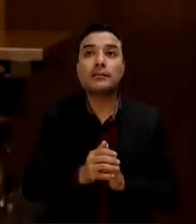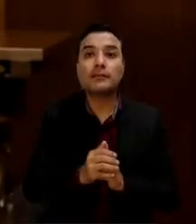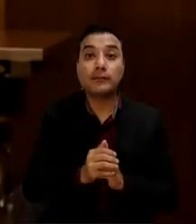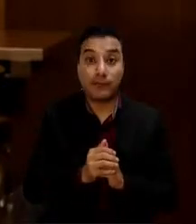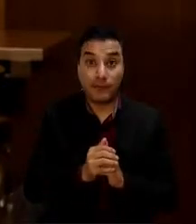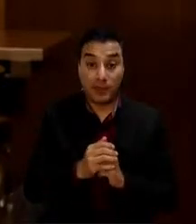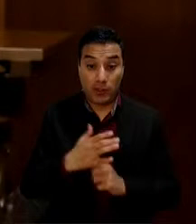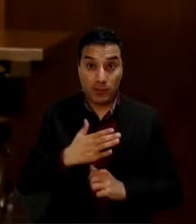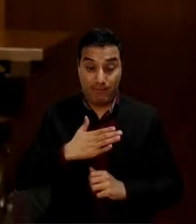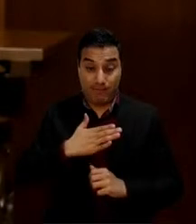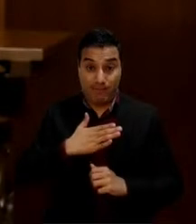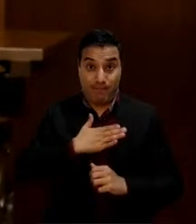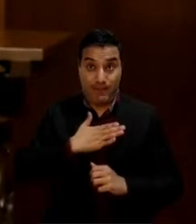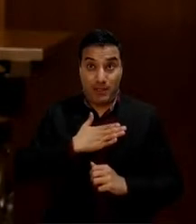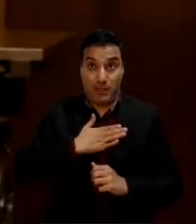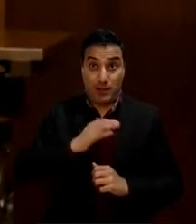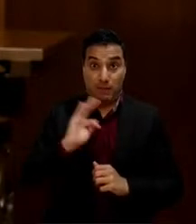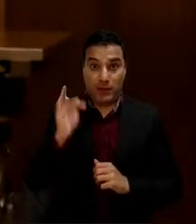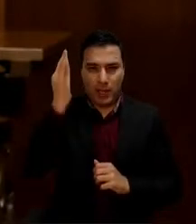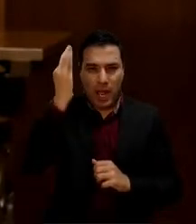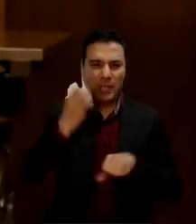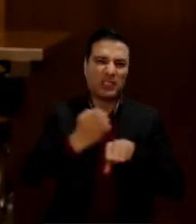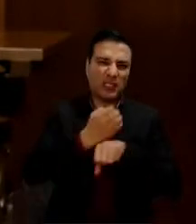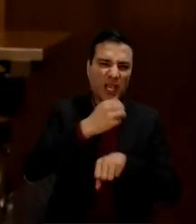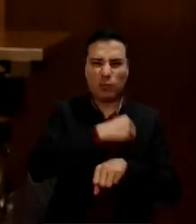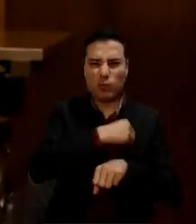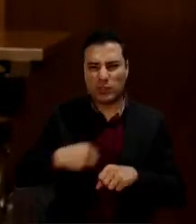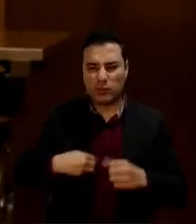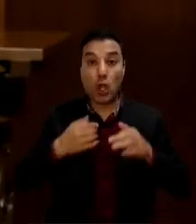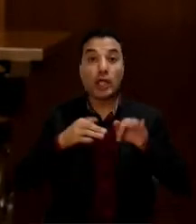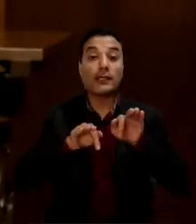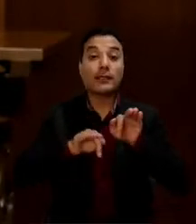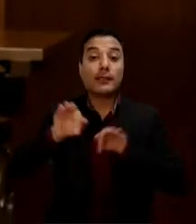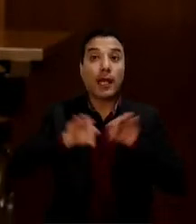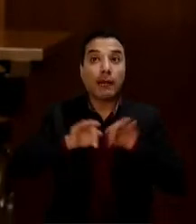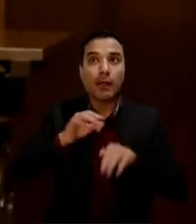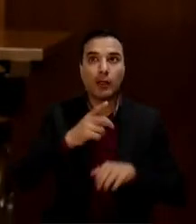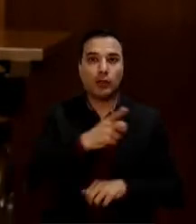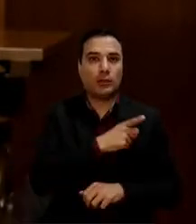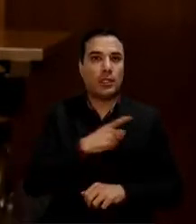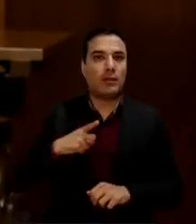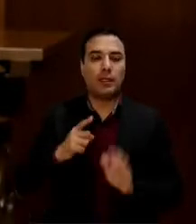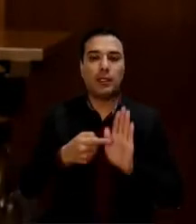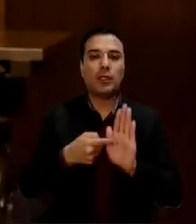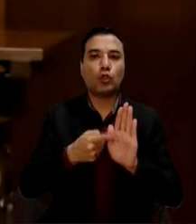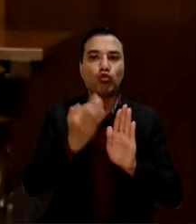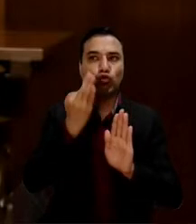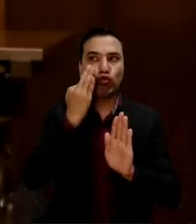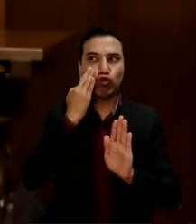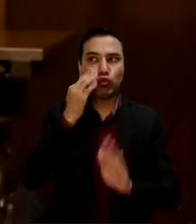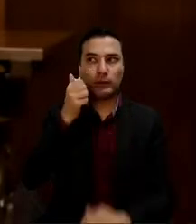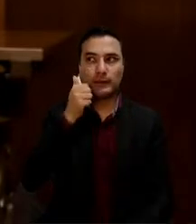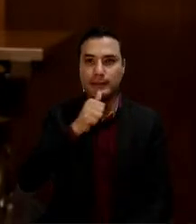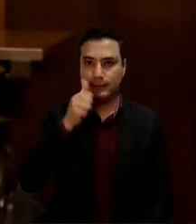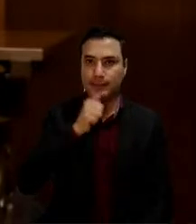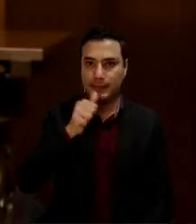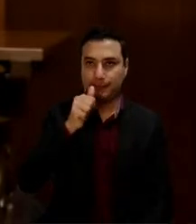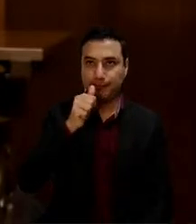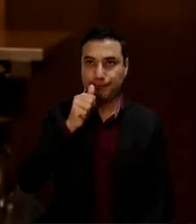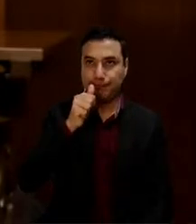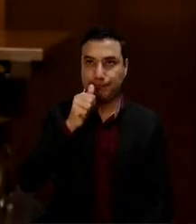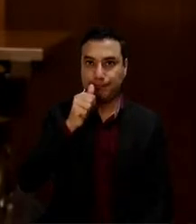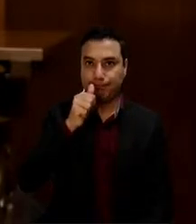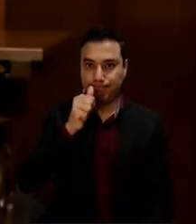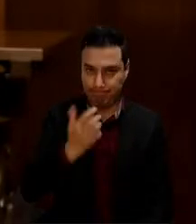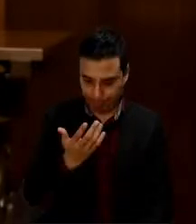de cada nivel de gobierno y los intereses de la población. Dicho lo anterior, la rendición de